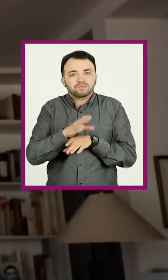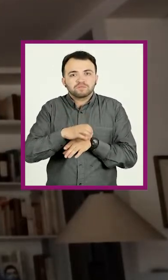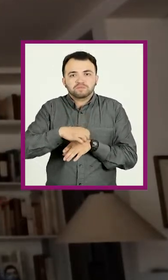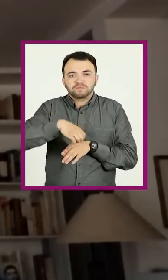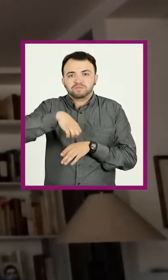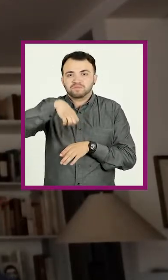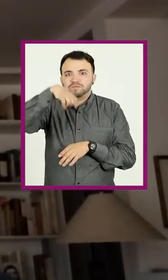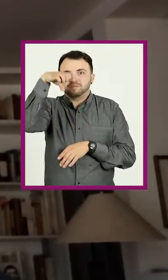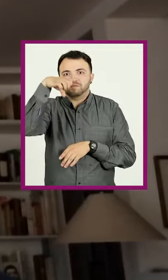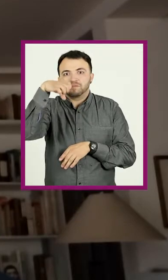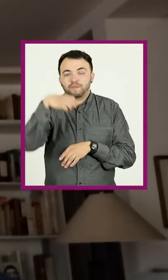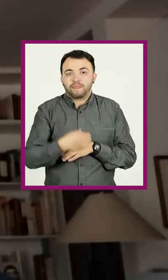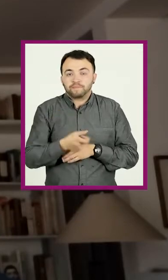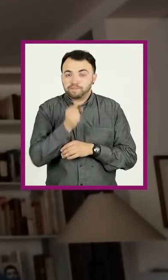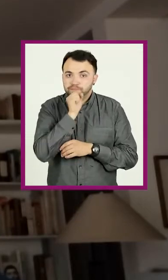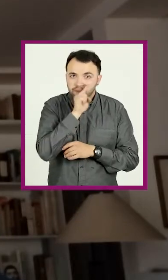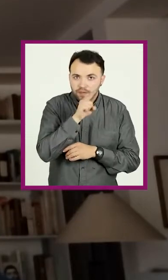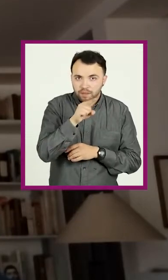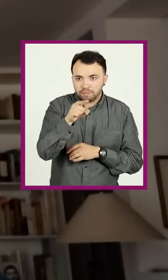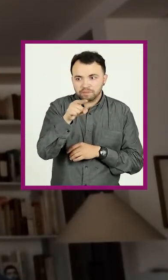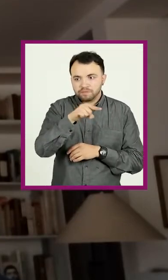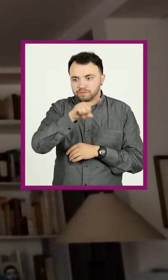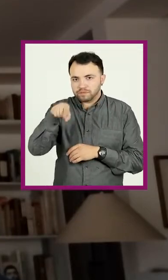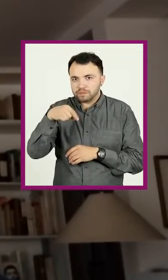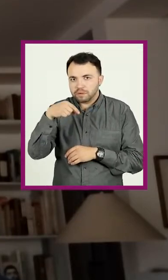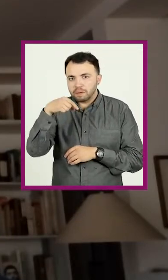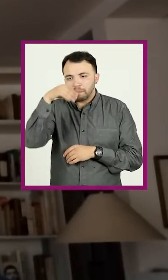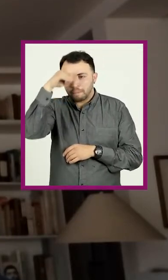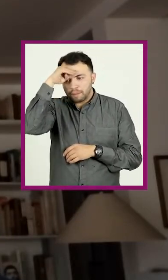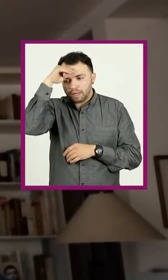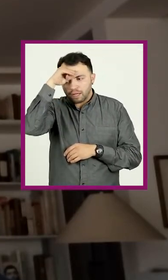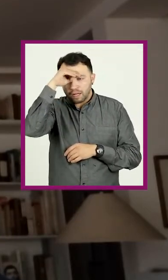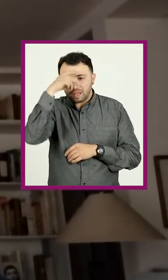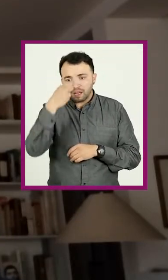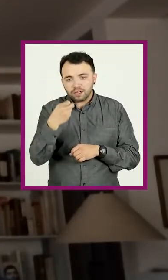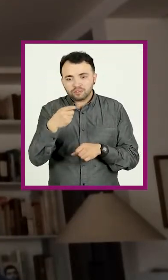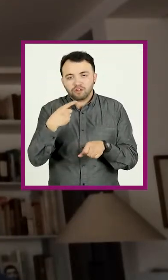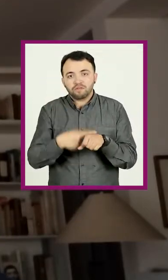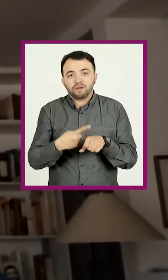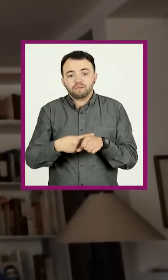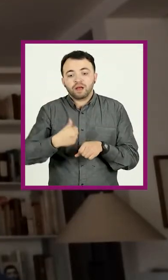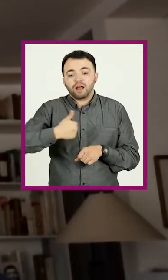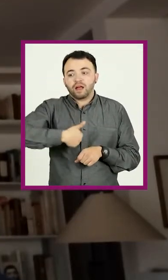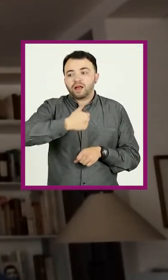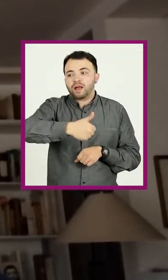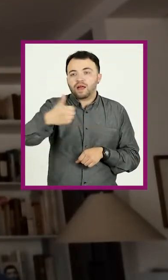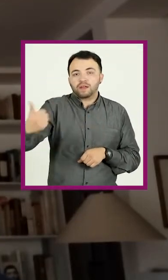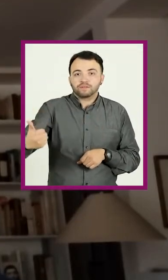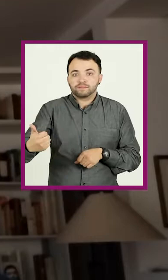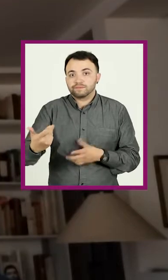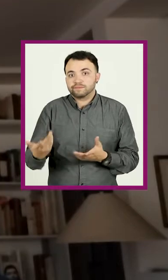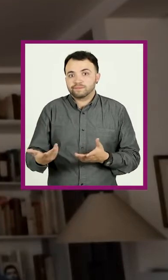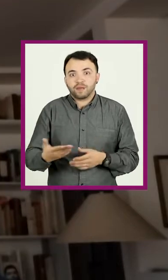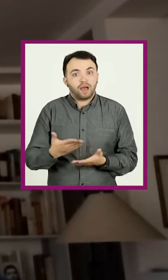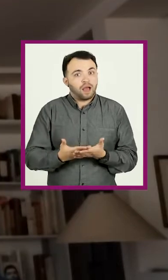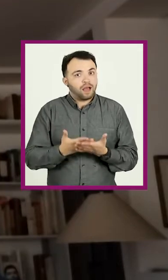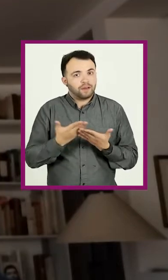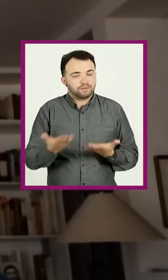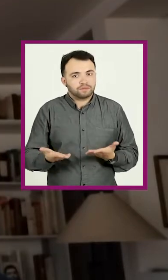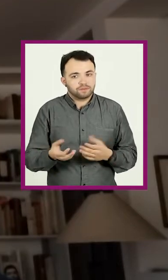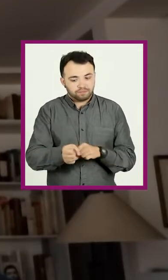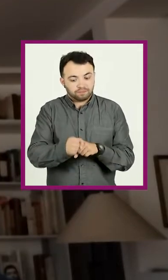pensamos que la enfermedad es algo estrictamente individual y ahora el